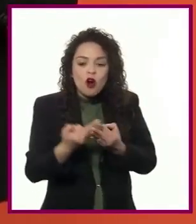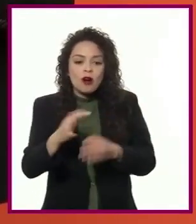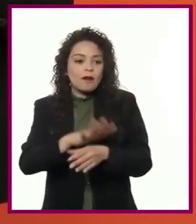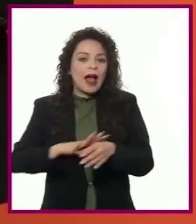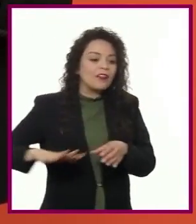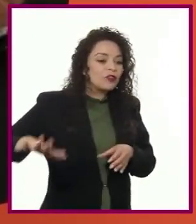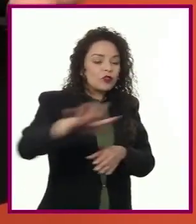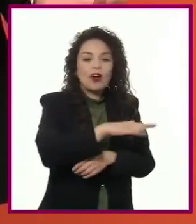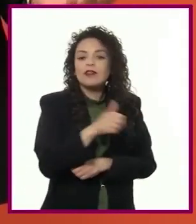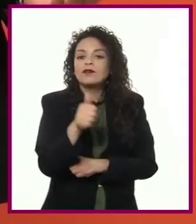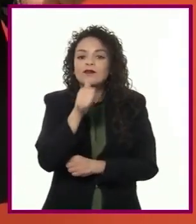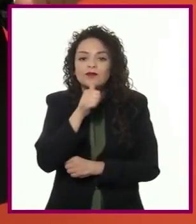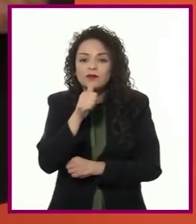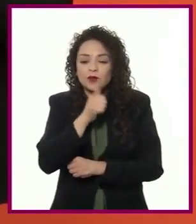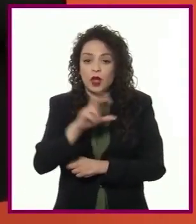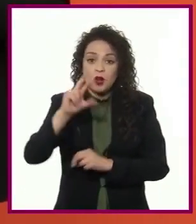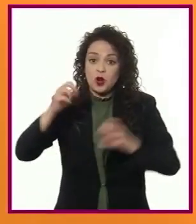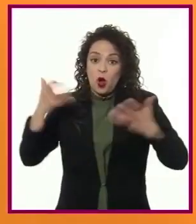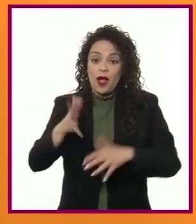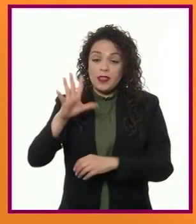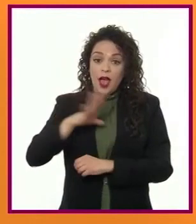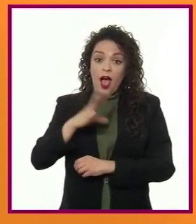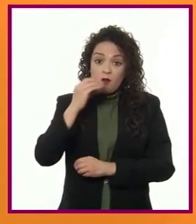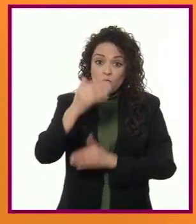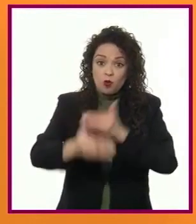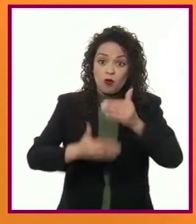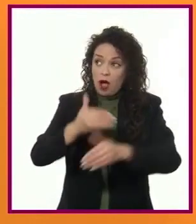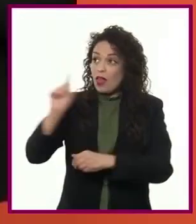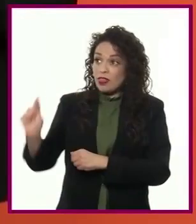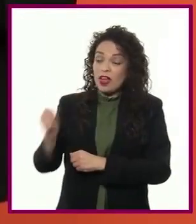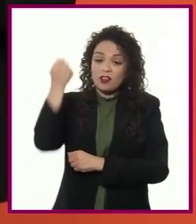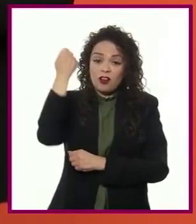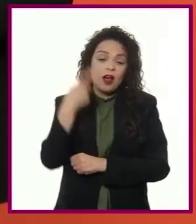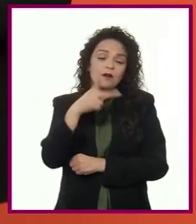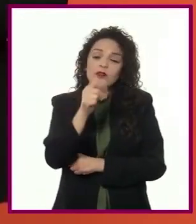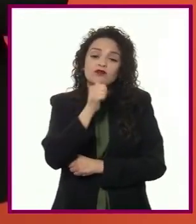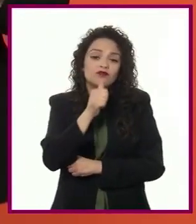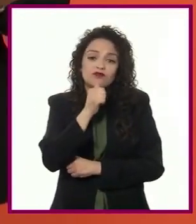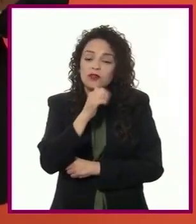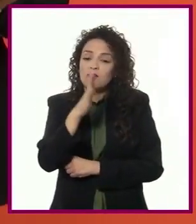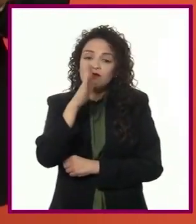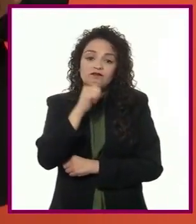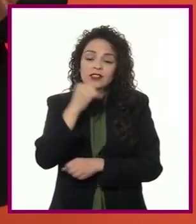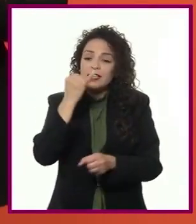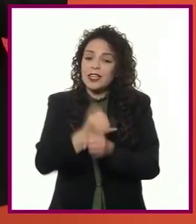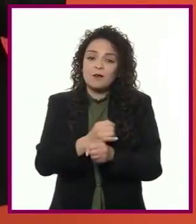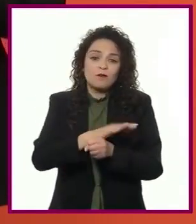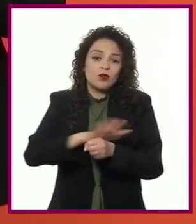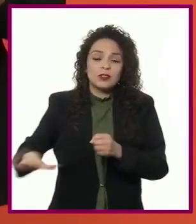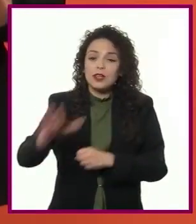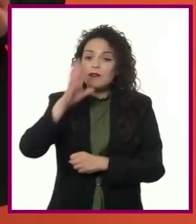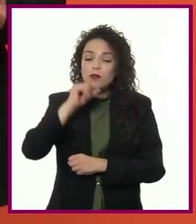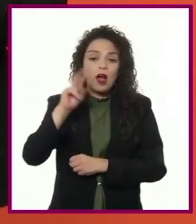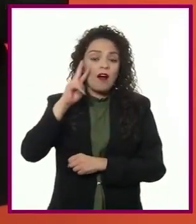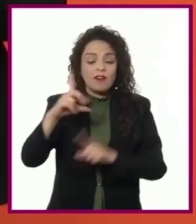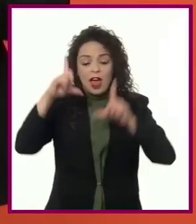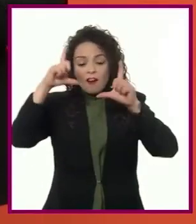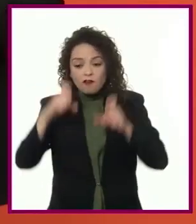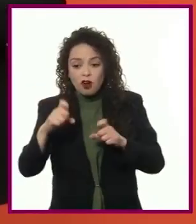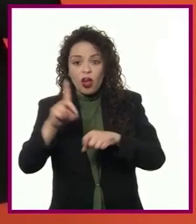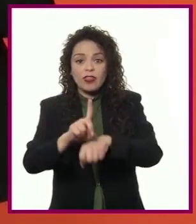aún con los avances tecnológicos que tenemos hoy en día. Nos resulta imposible tomar una